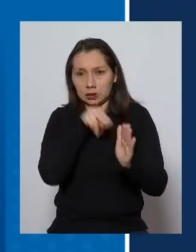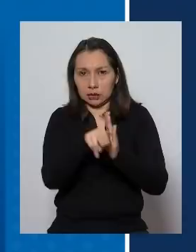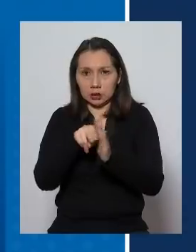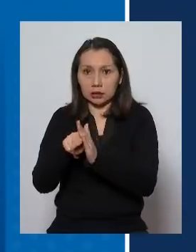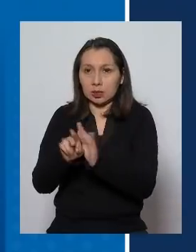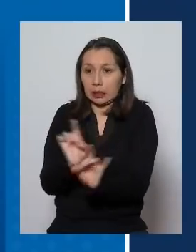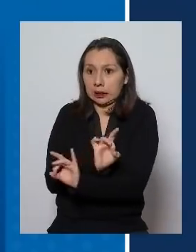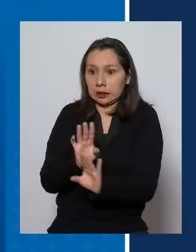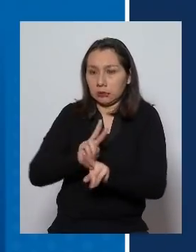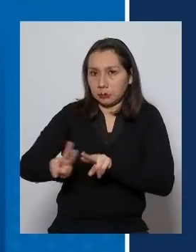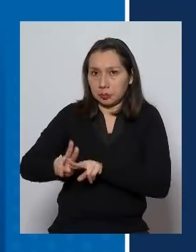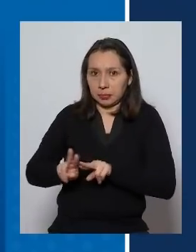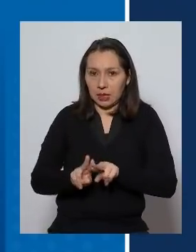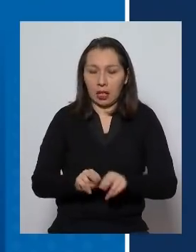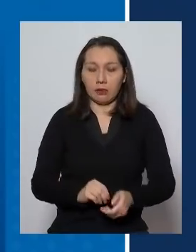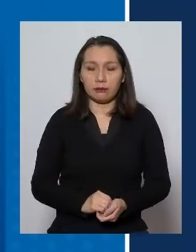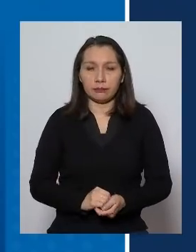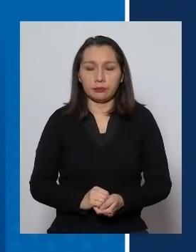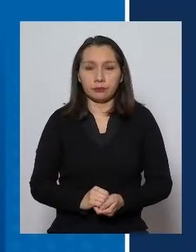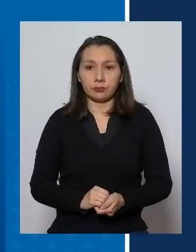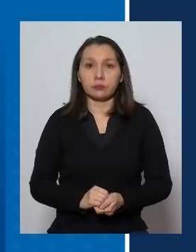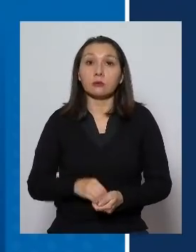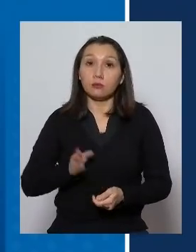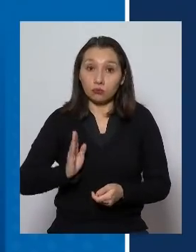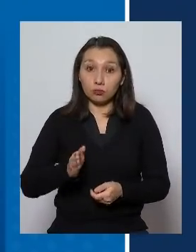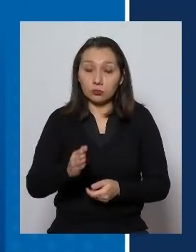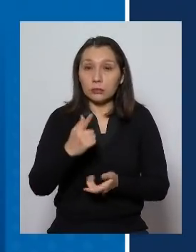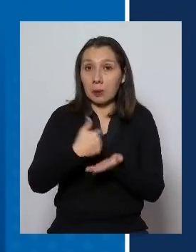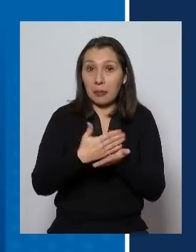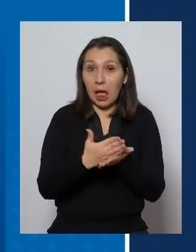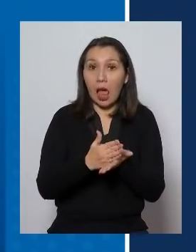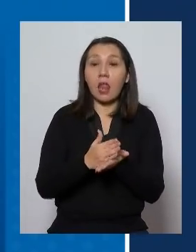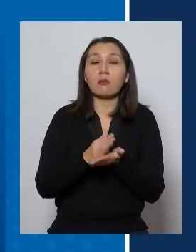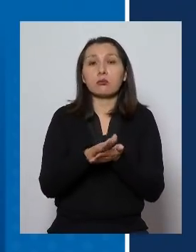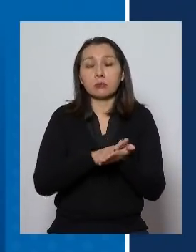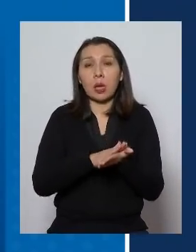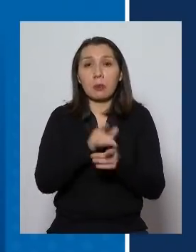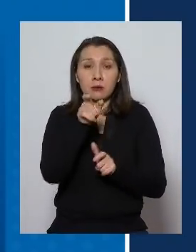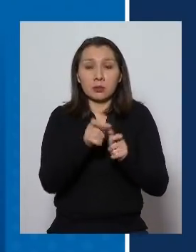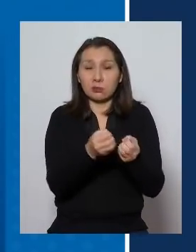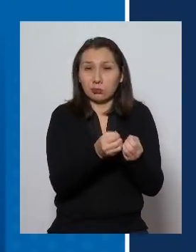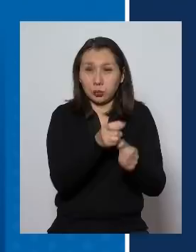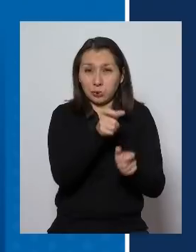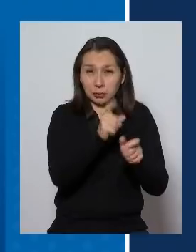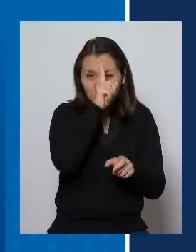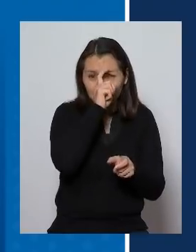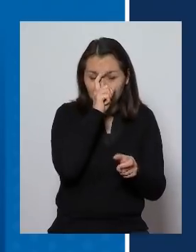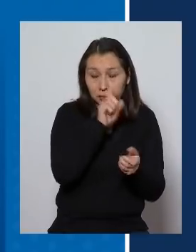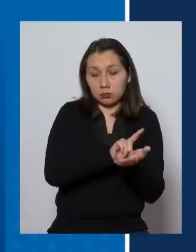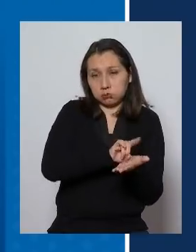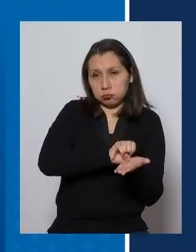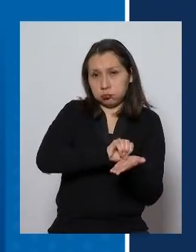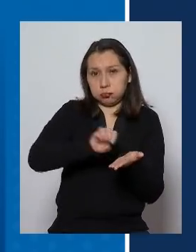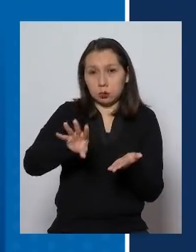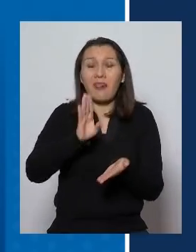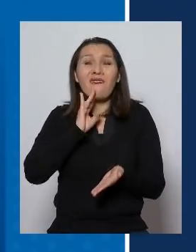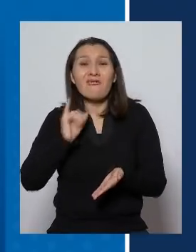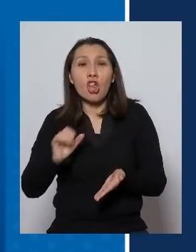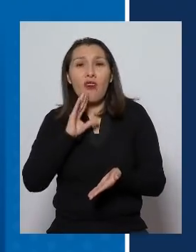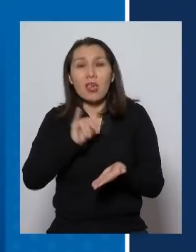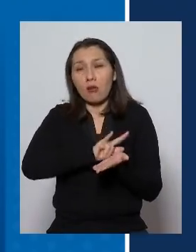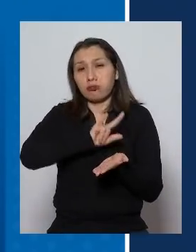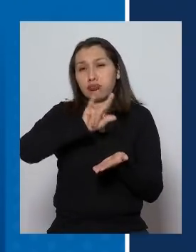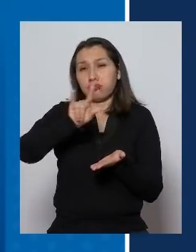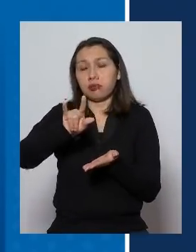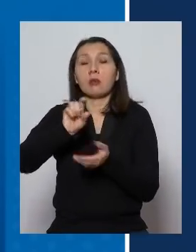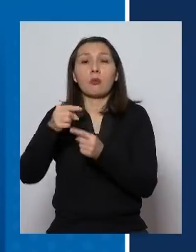unidades de cuidados intensivos. Seguimos con nuestro plan de traslado. Estamos trasladando a la región del Biobío, a la